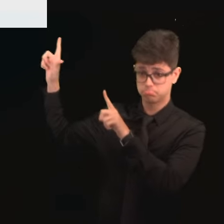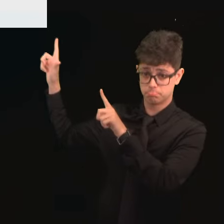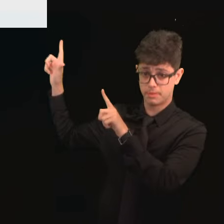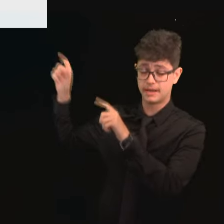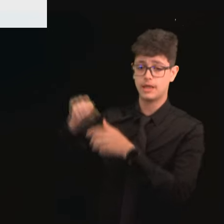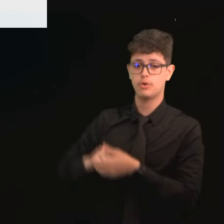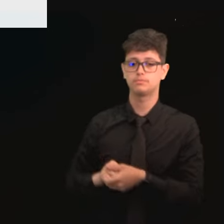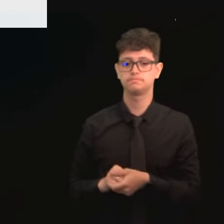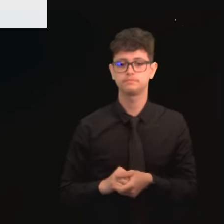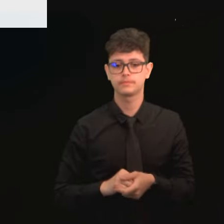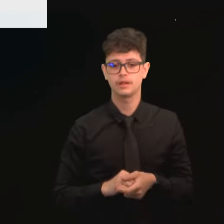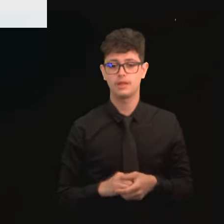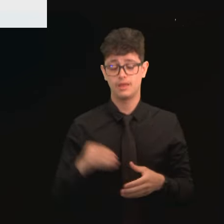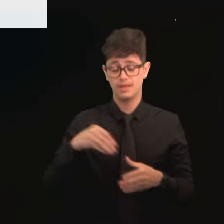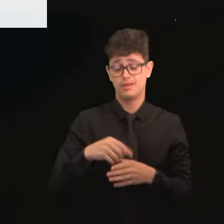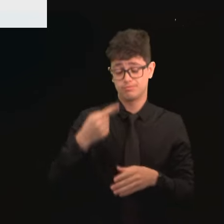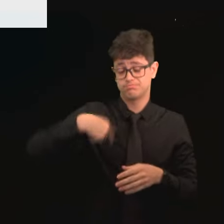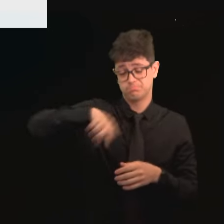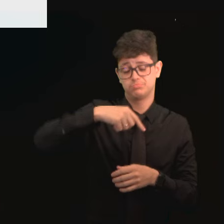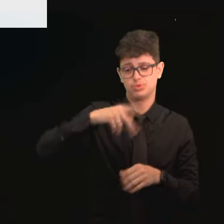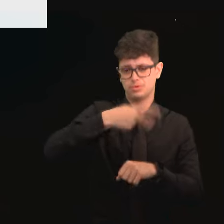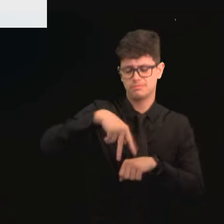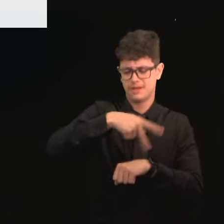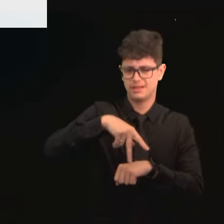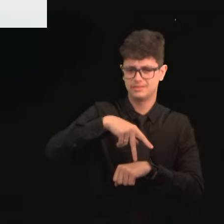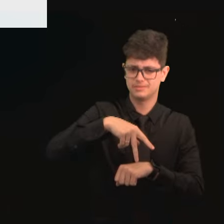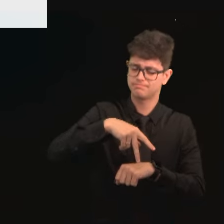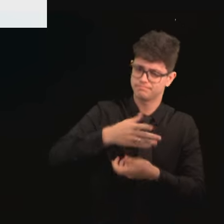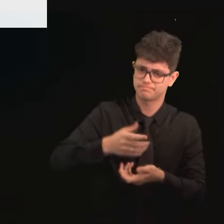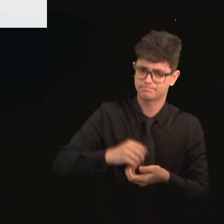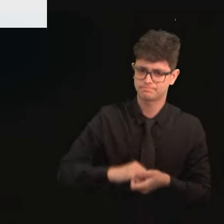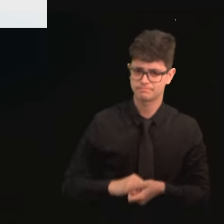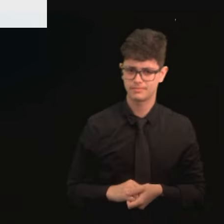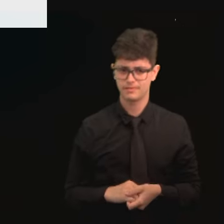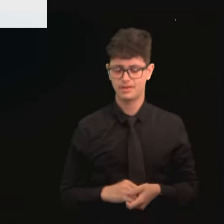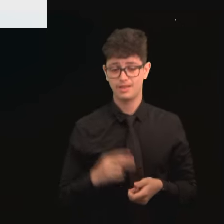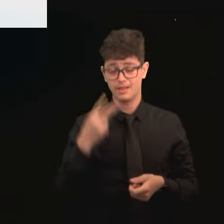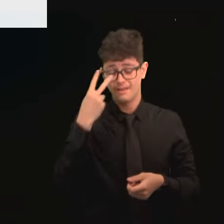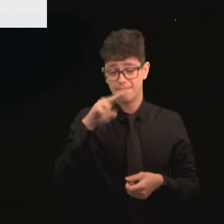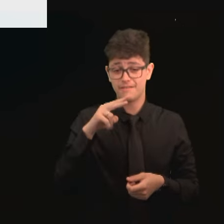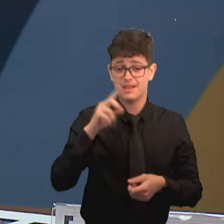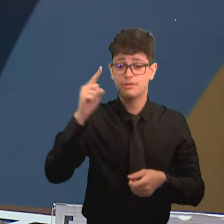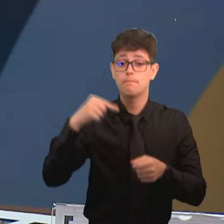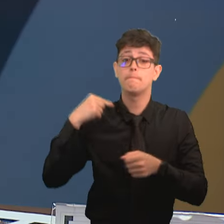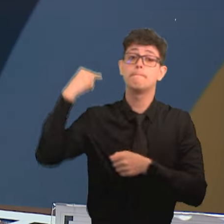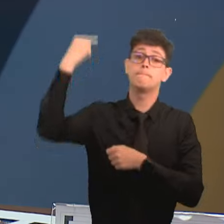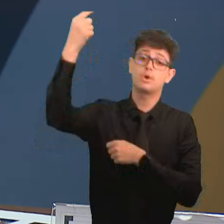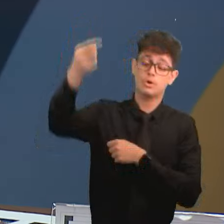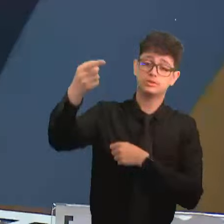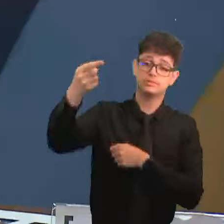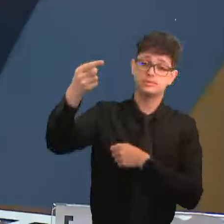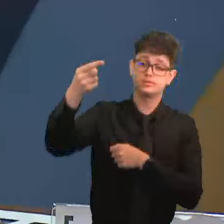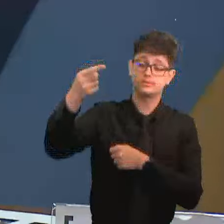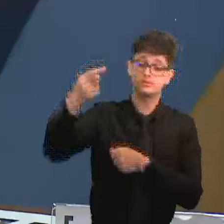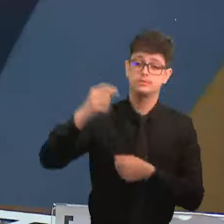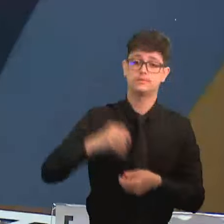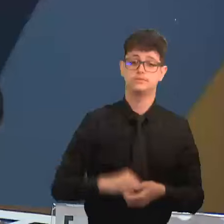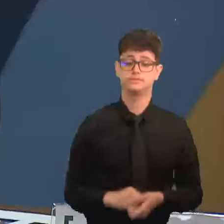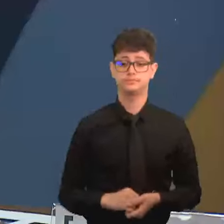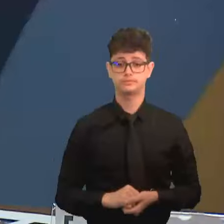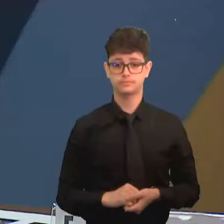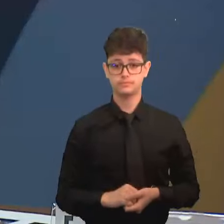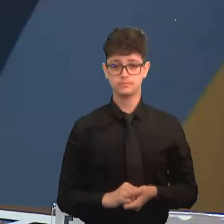de lo que es nuestro país. Eso es formado observando la próxima palabra.